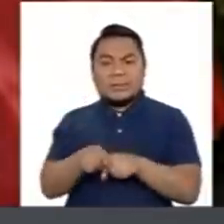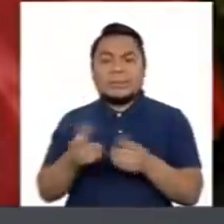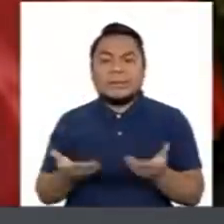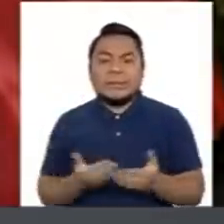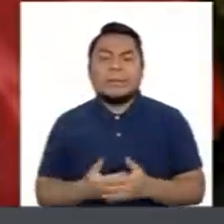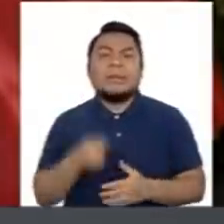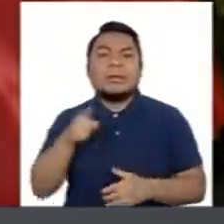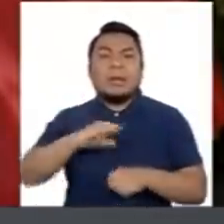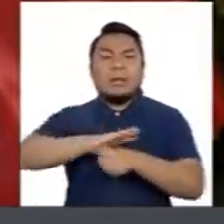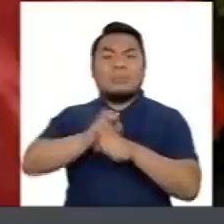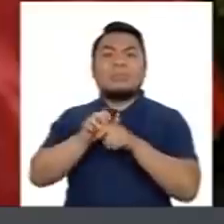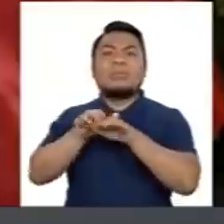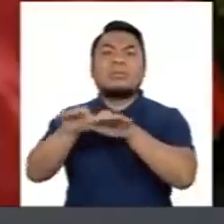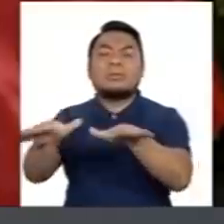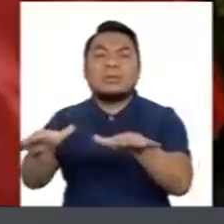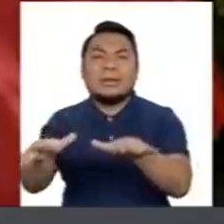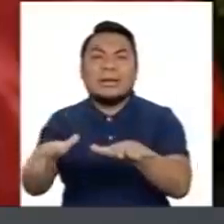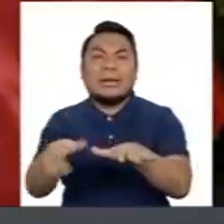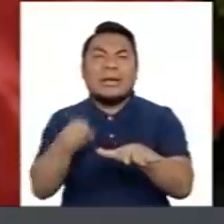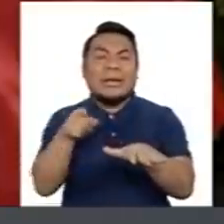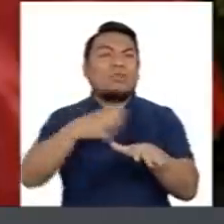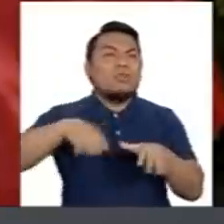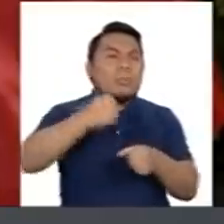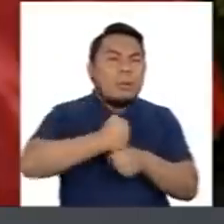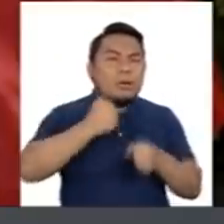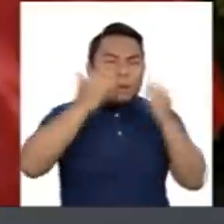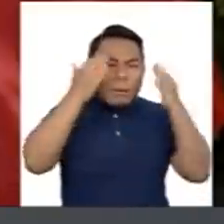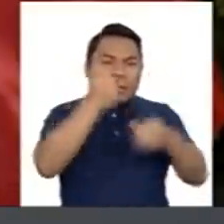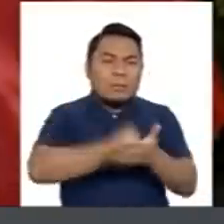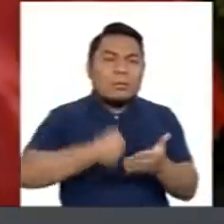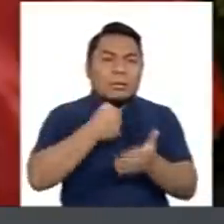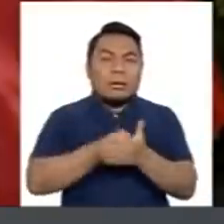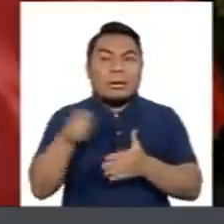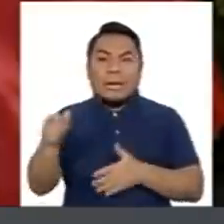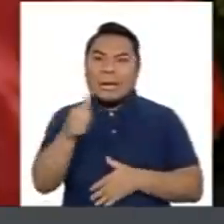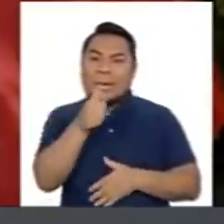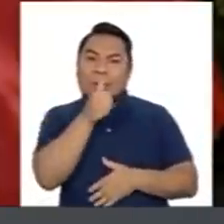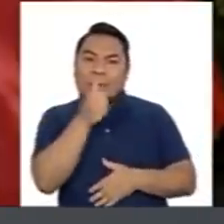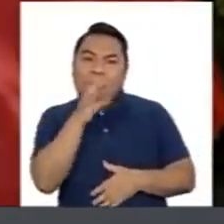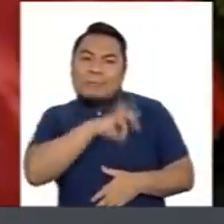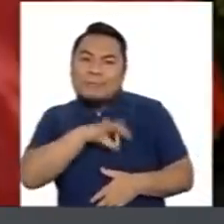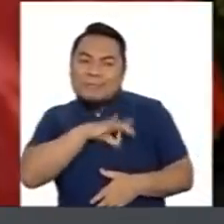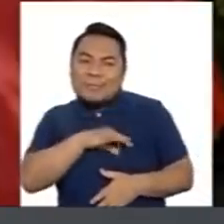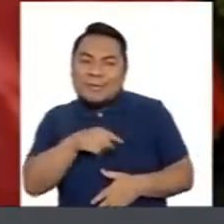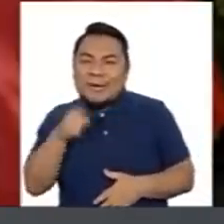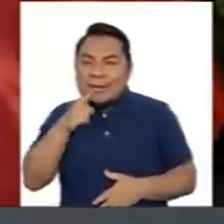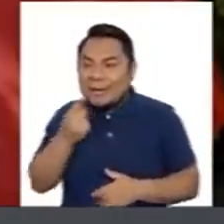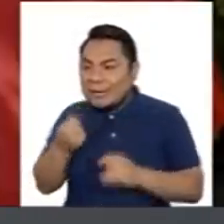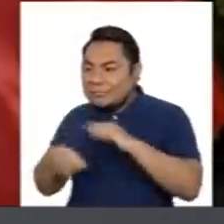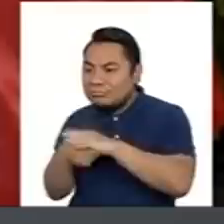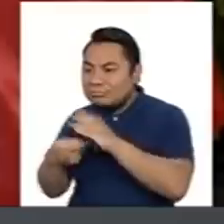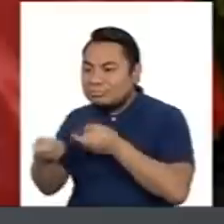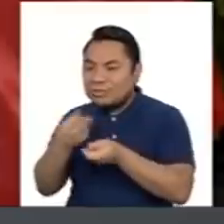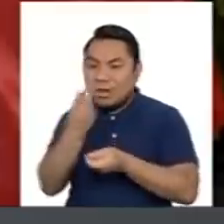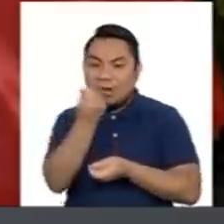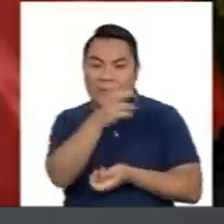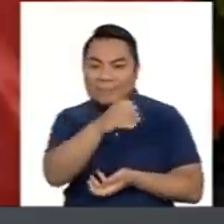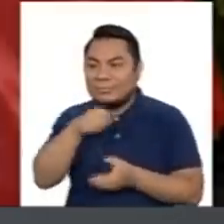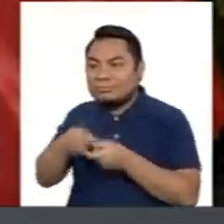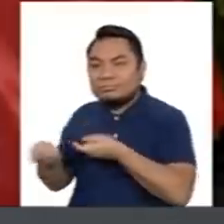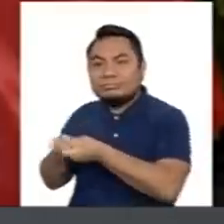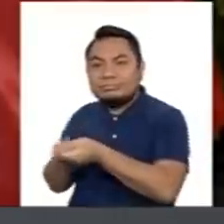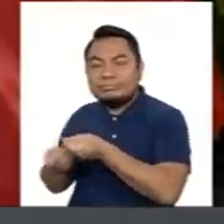en la pandemia, detrás, escondidos detrás del coronavirus, alguien esté haciendo actos ilícitos. No lo